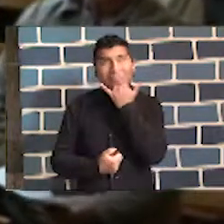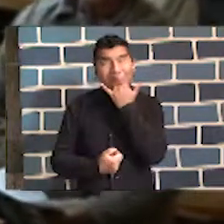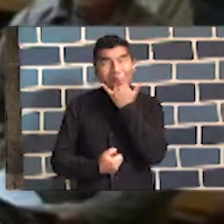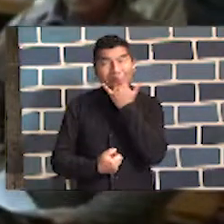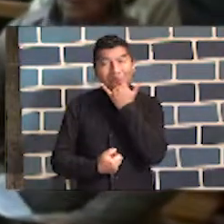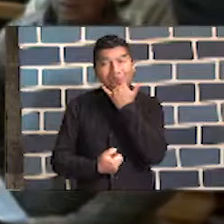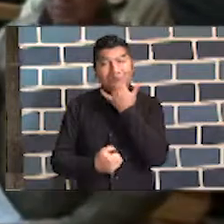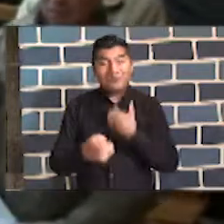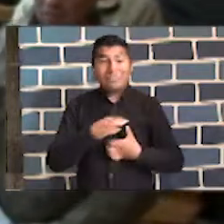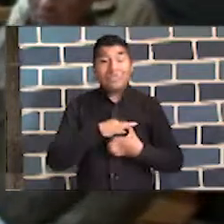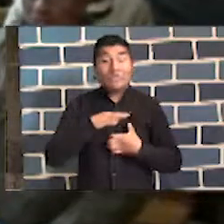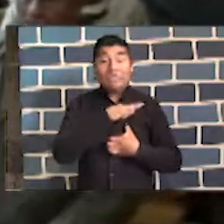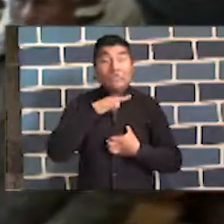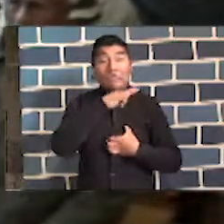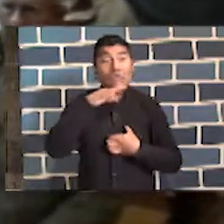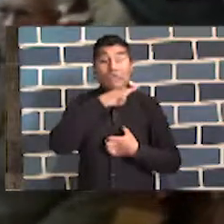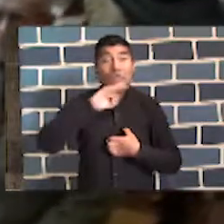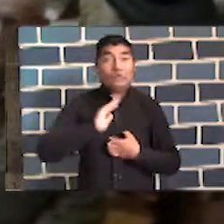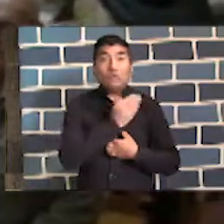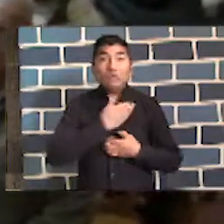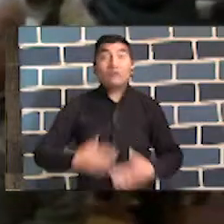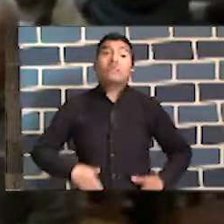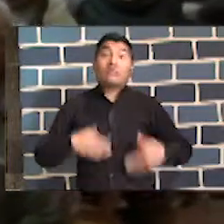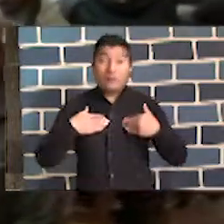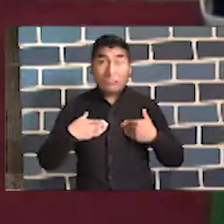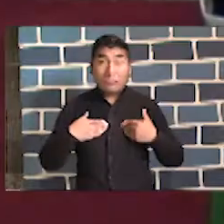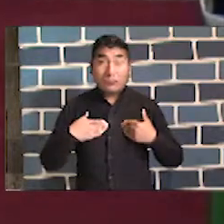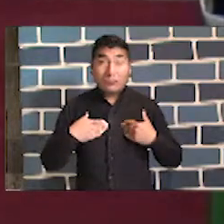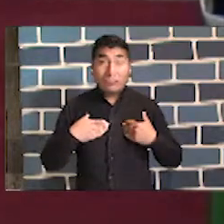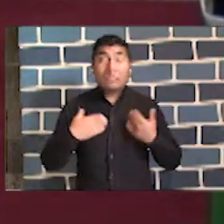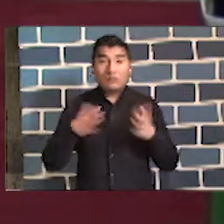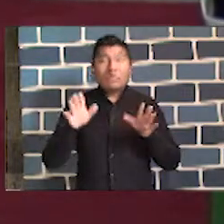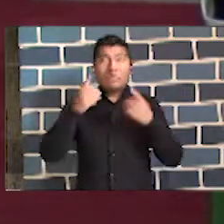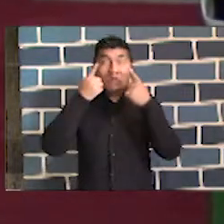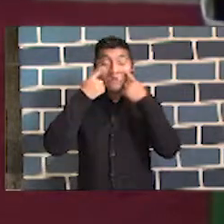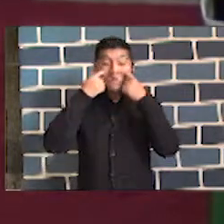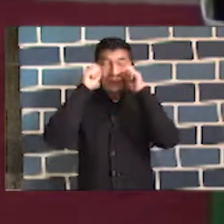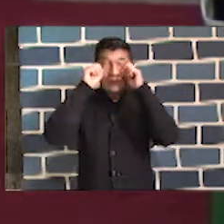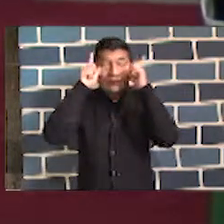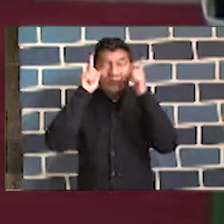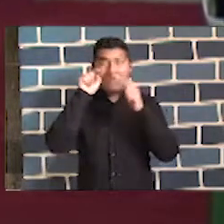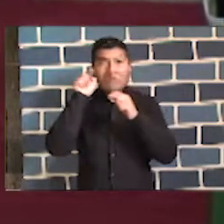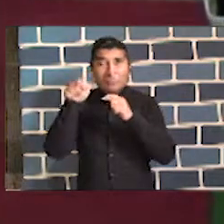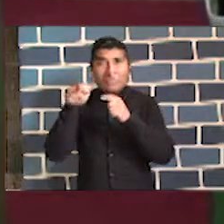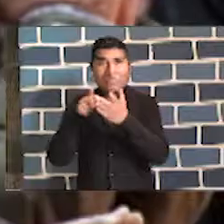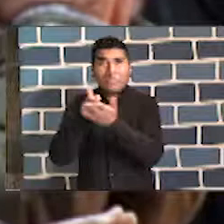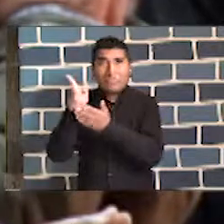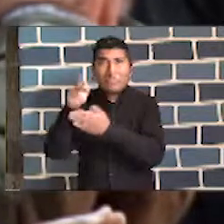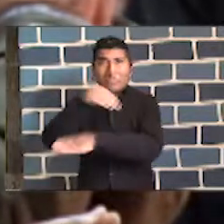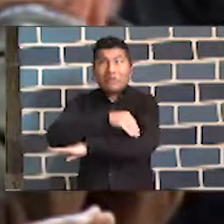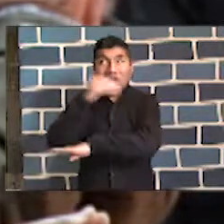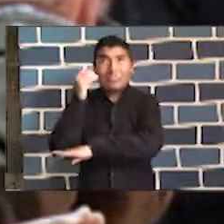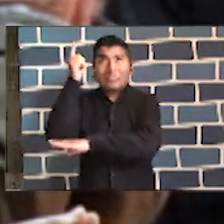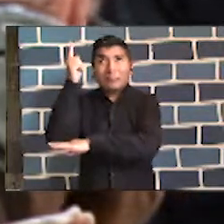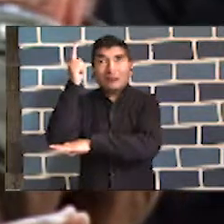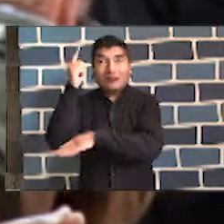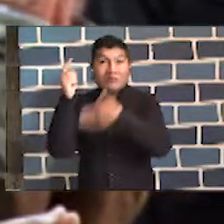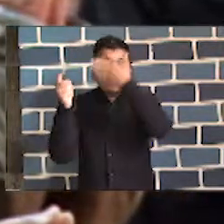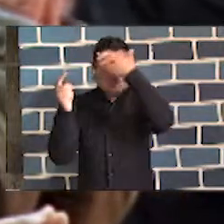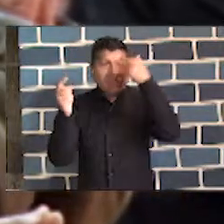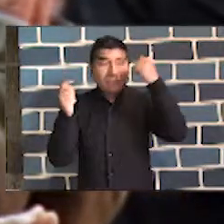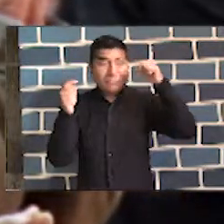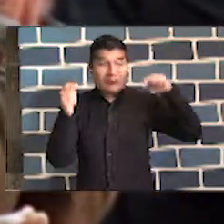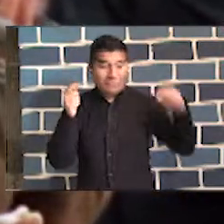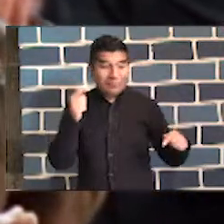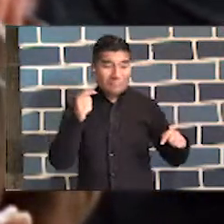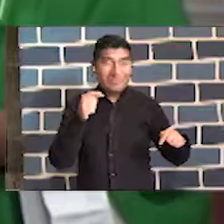en espiritualizar tanto nuestra vida, que estando conscientes en aquellas realidades celestiales, nos olvidamos de